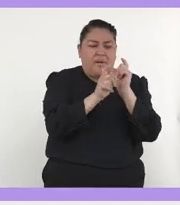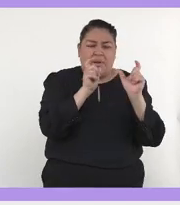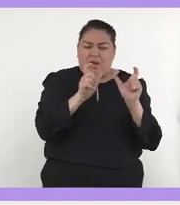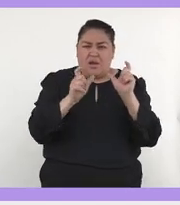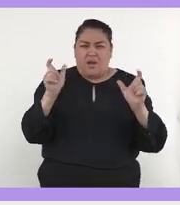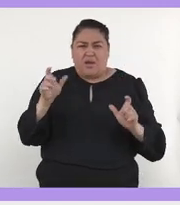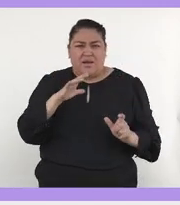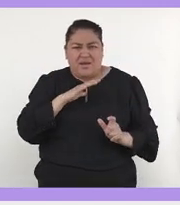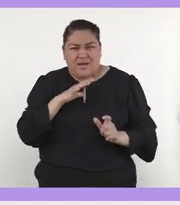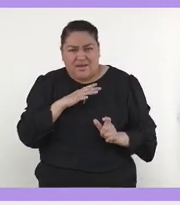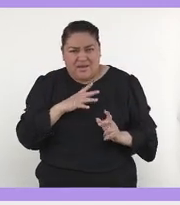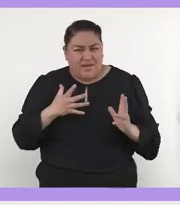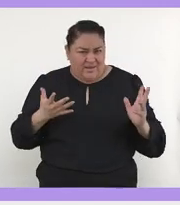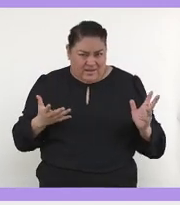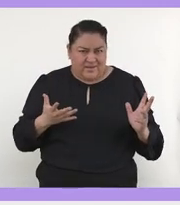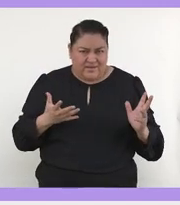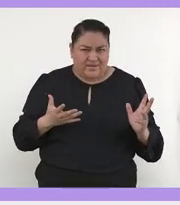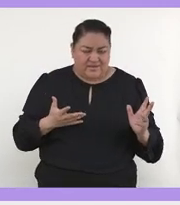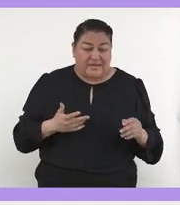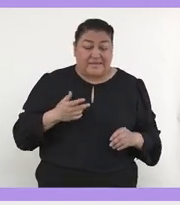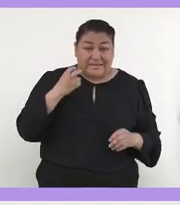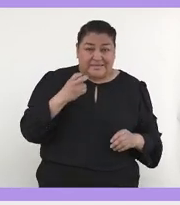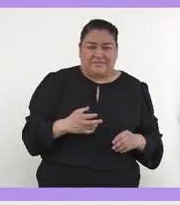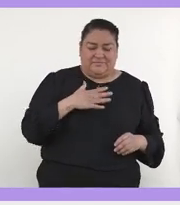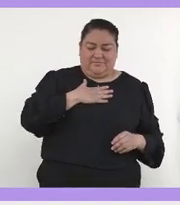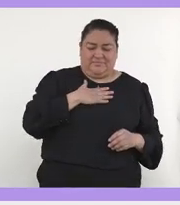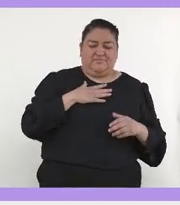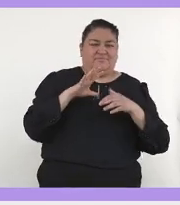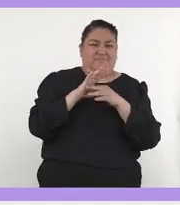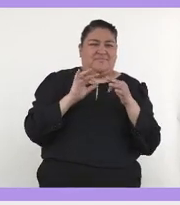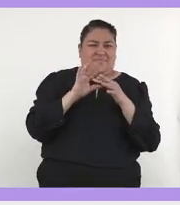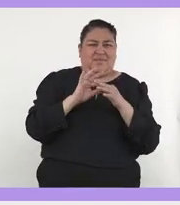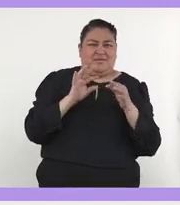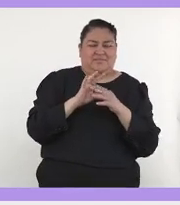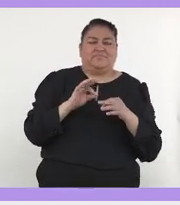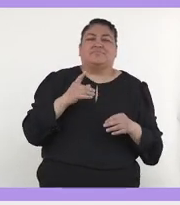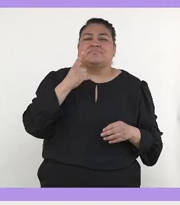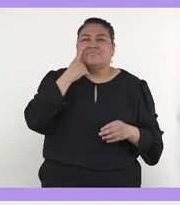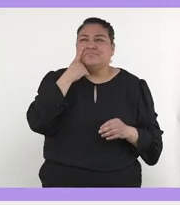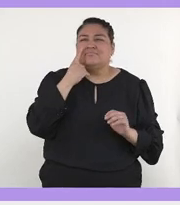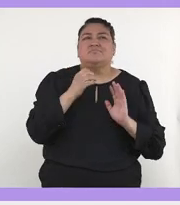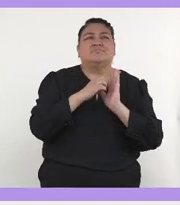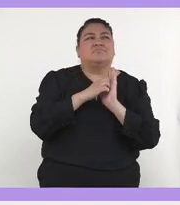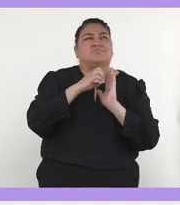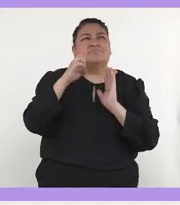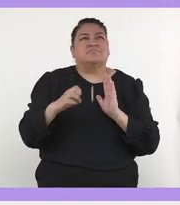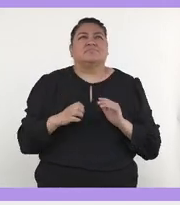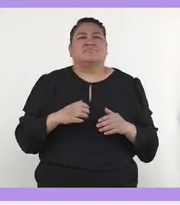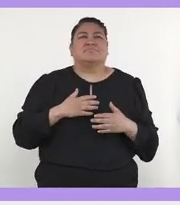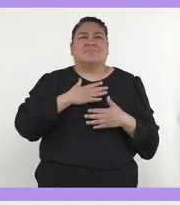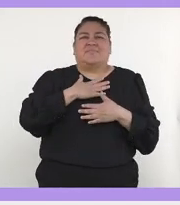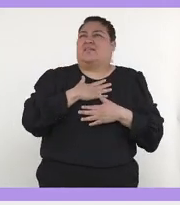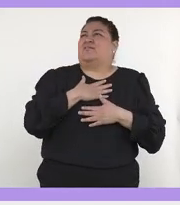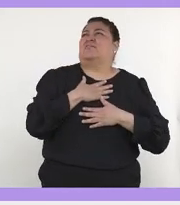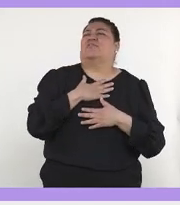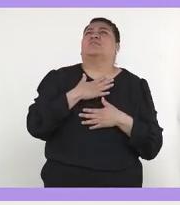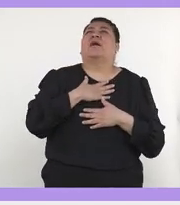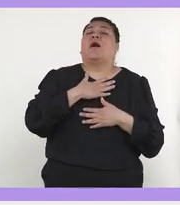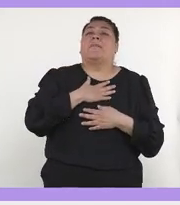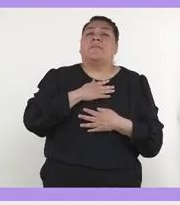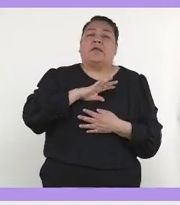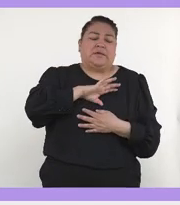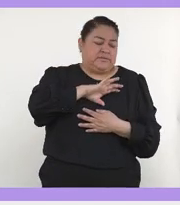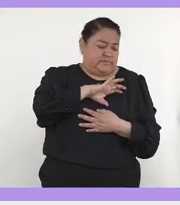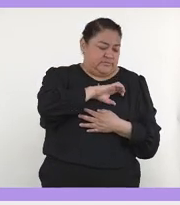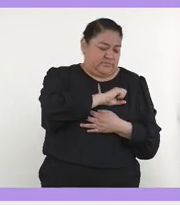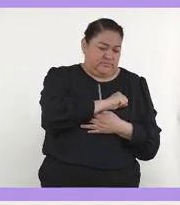decirlo porque les tengo que hacer aquí voy a abrir un paréntesis muy grande en este momento yo mi digamos que mi pasión más